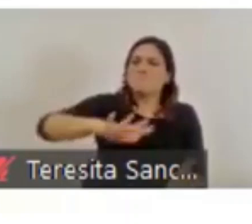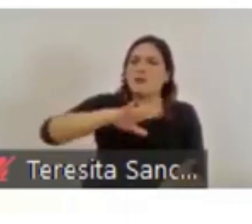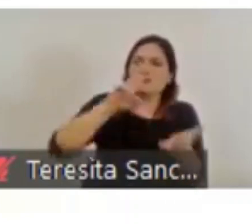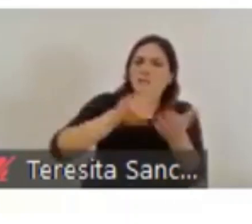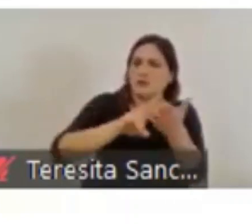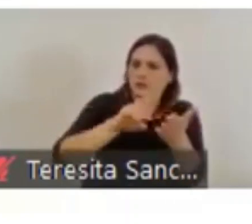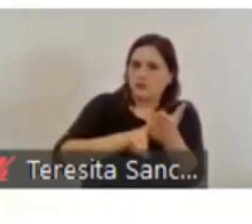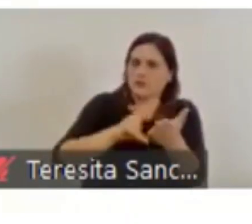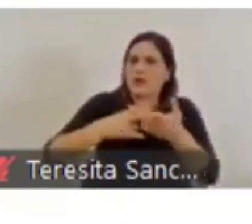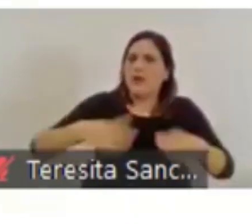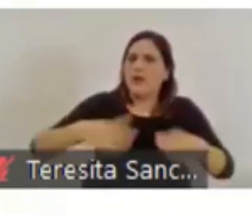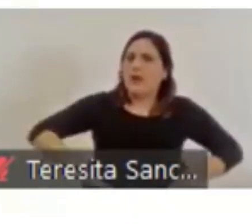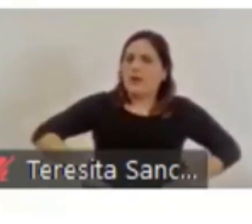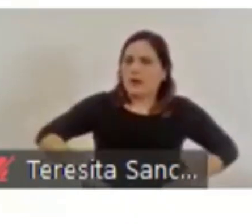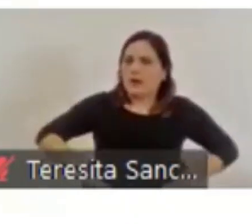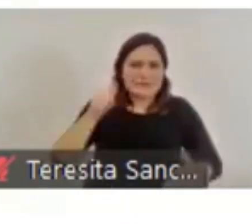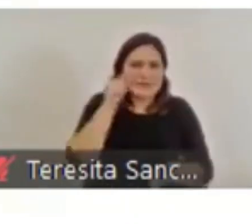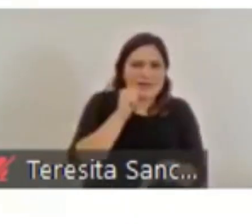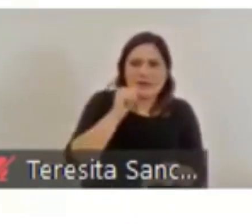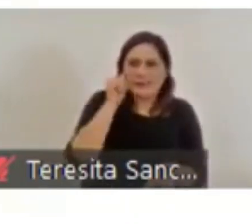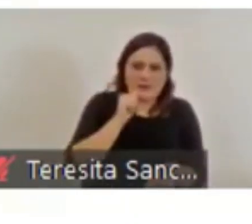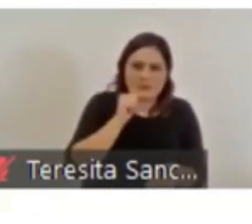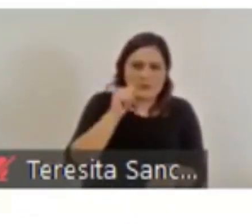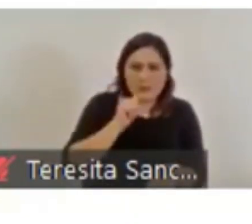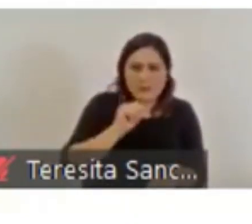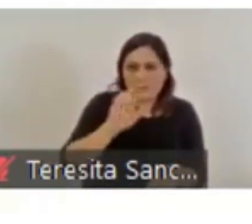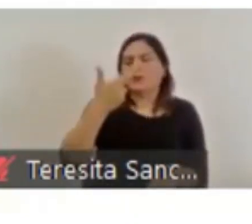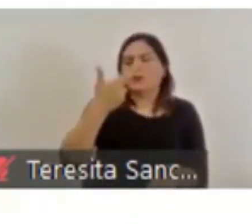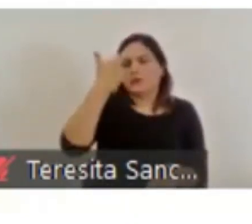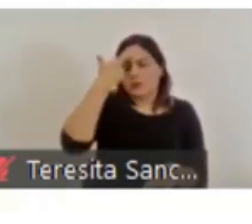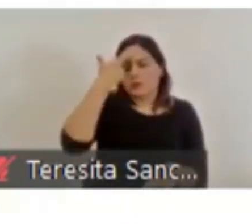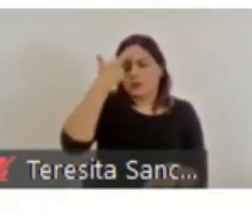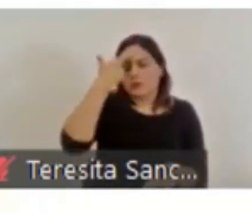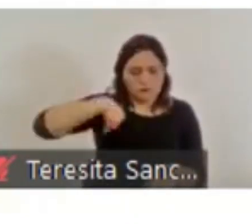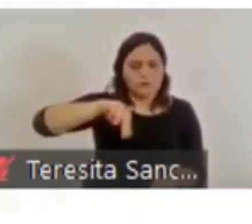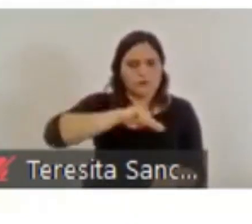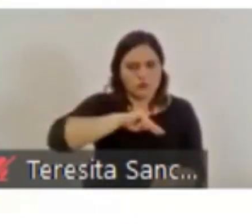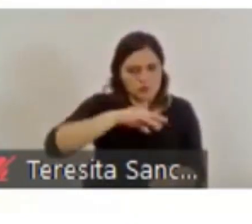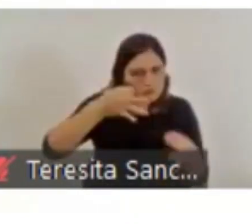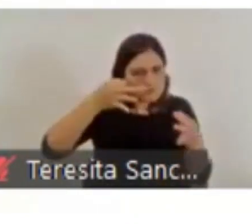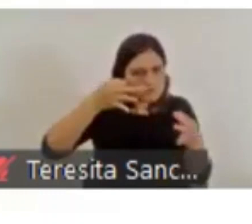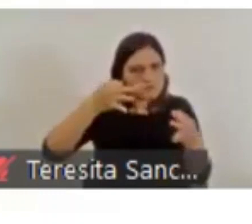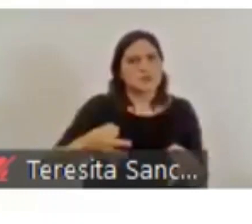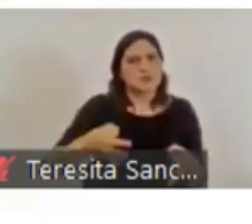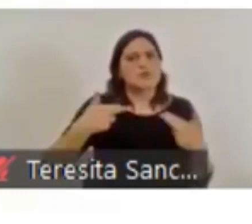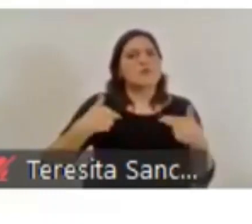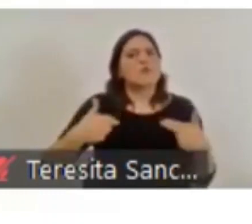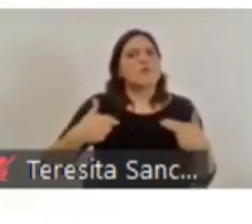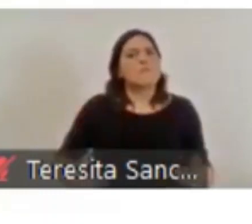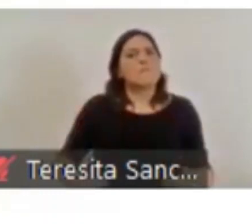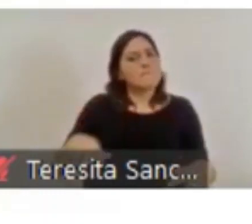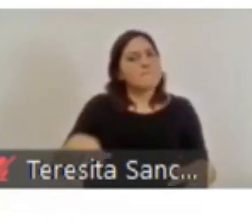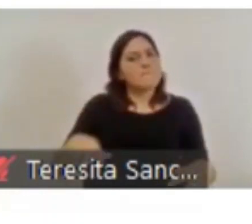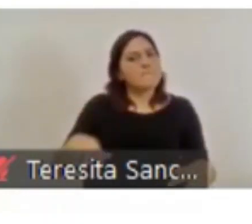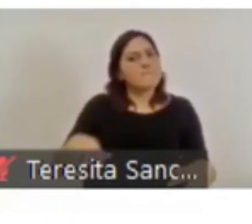Y siempre que recordemos esto, vamos a ser buenos ciudadanos. Yo creo que muchos de los que